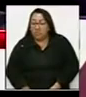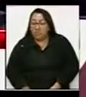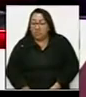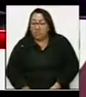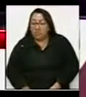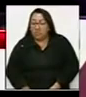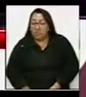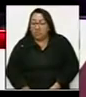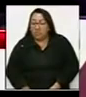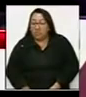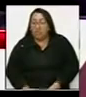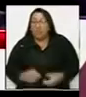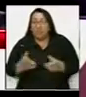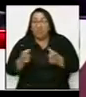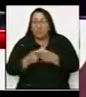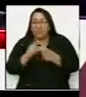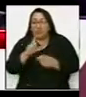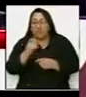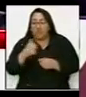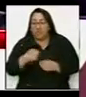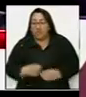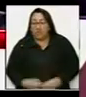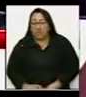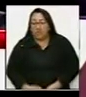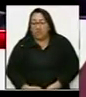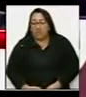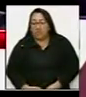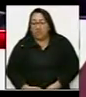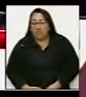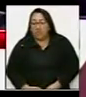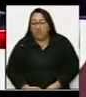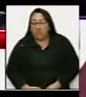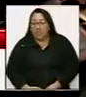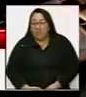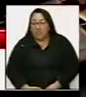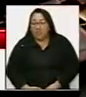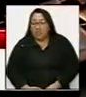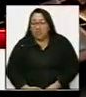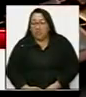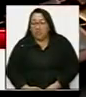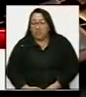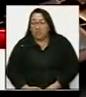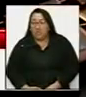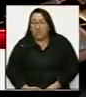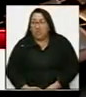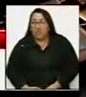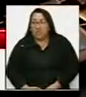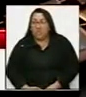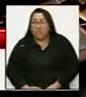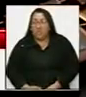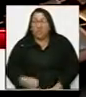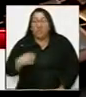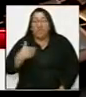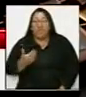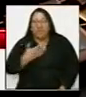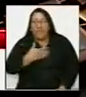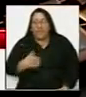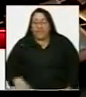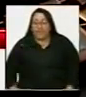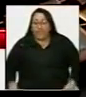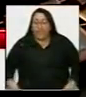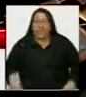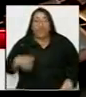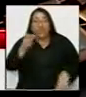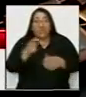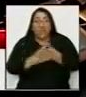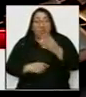ellos. Me pide una interrupción el congresista Lescano, presidente. Congresista Lescano. Señora presidenta, el personal que